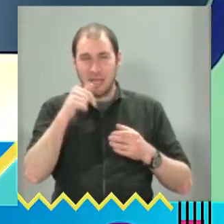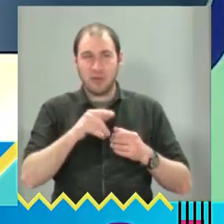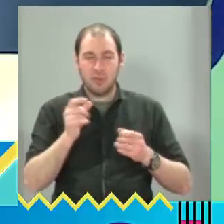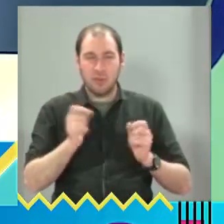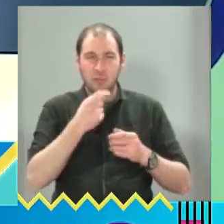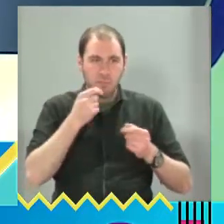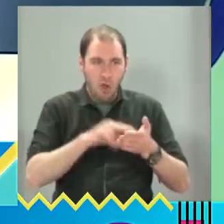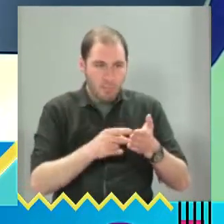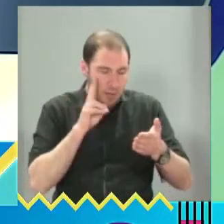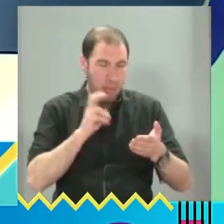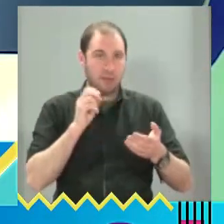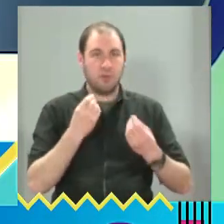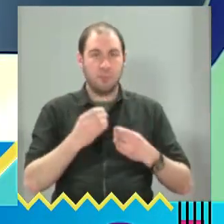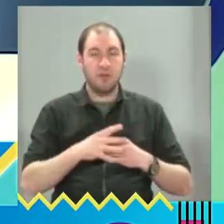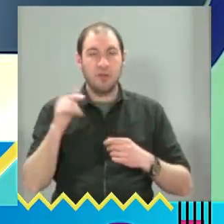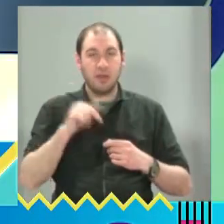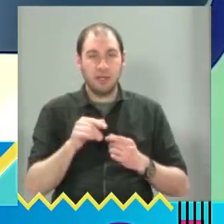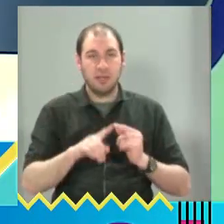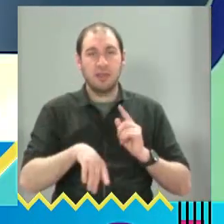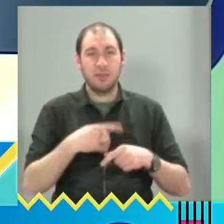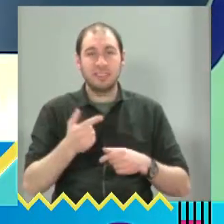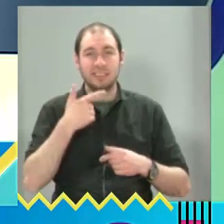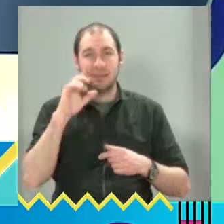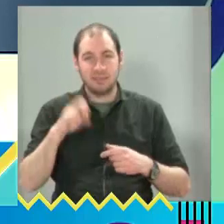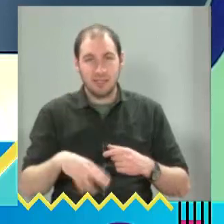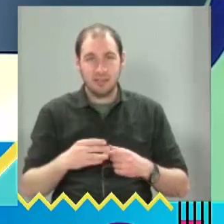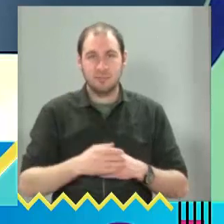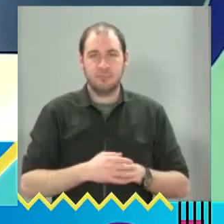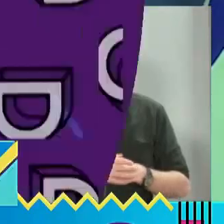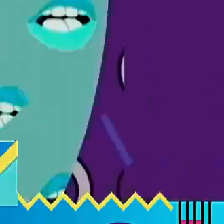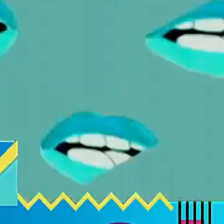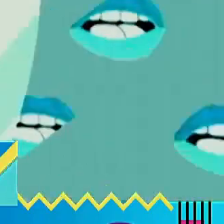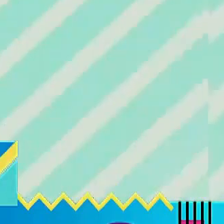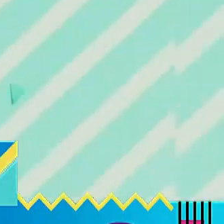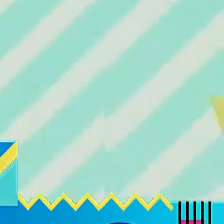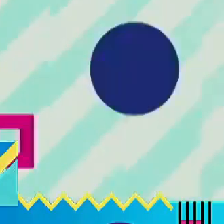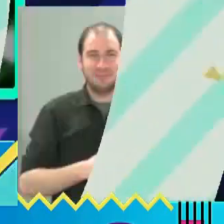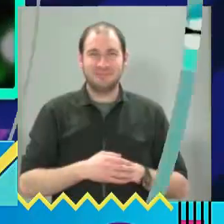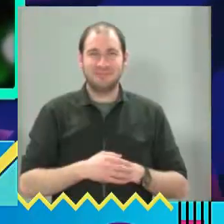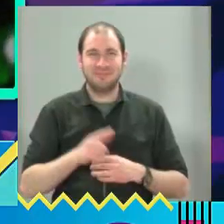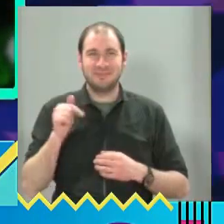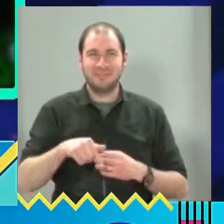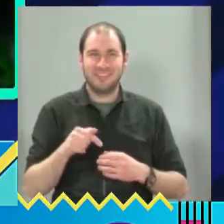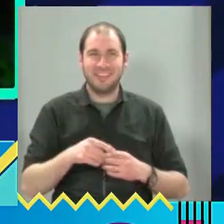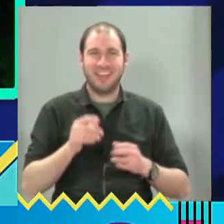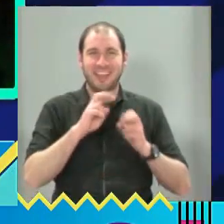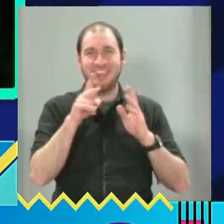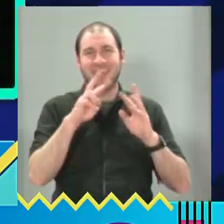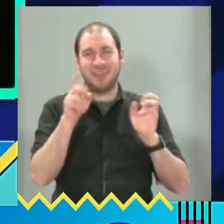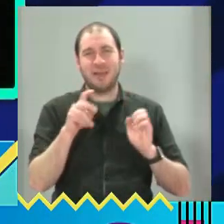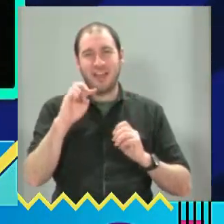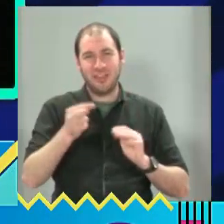una circunstancia. Y el caso lo tenemos, que seguramente Sebastián lo va a hablar más explayadamente, el tema del